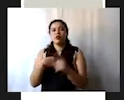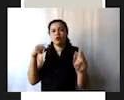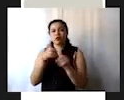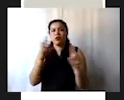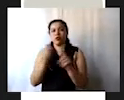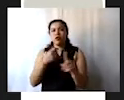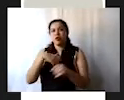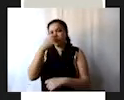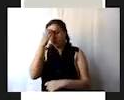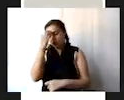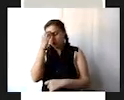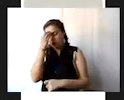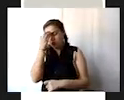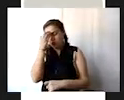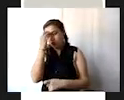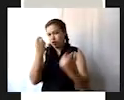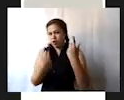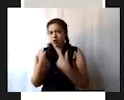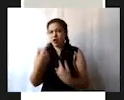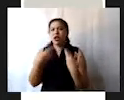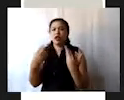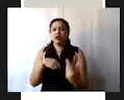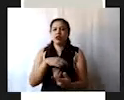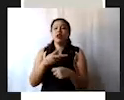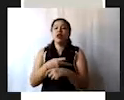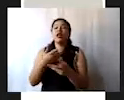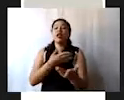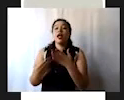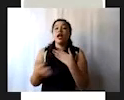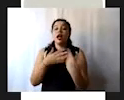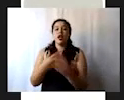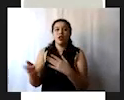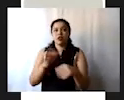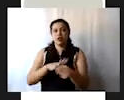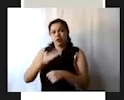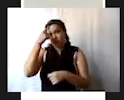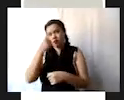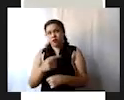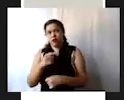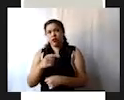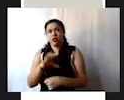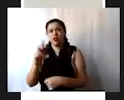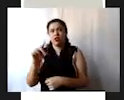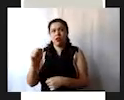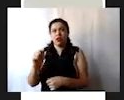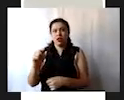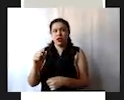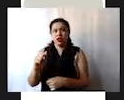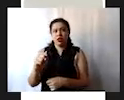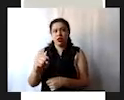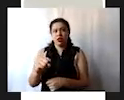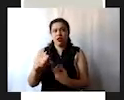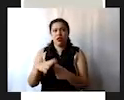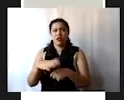las revisamos alguna vez, y cuál va a ser mi plan de acción sobre esos ODS y esas metas en particular, y sobre todo